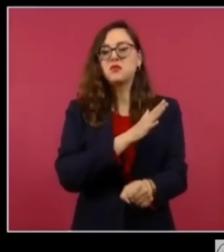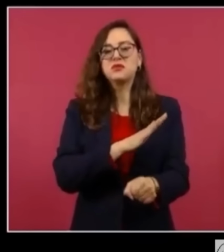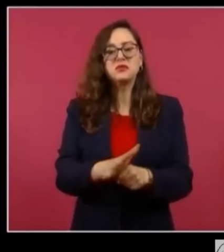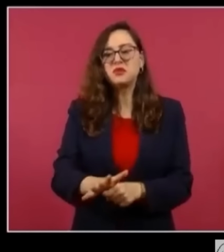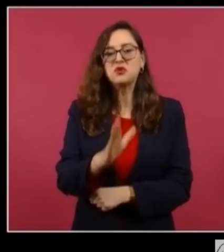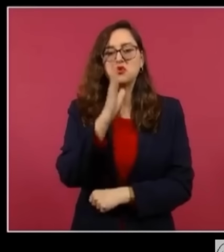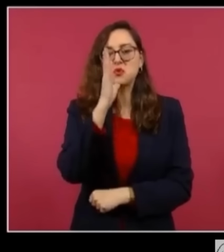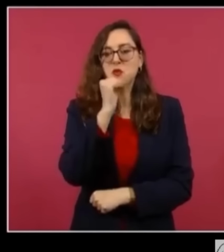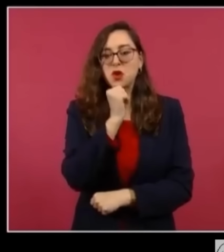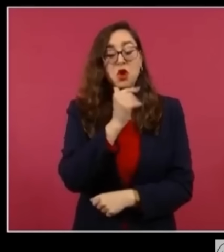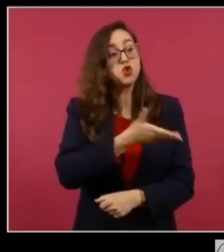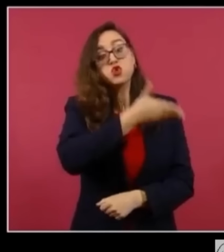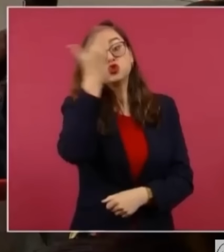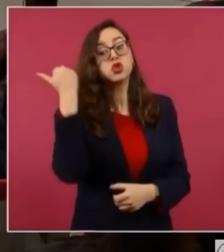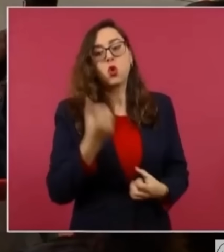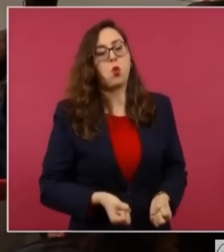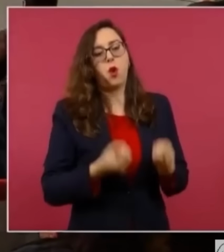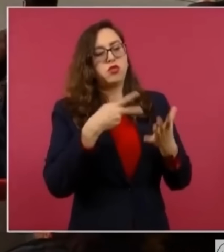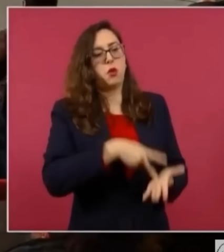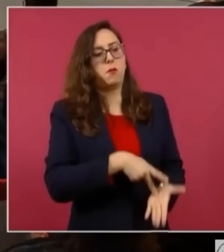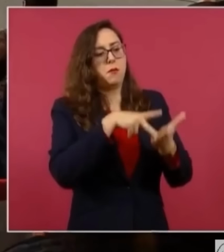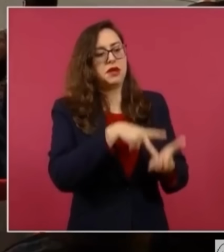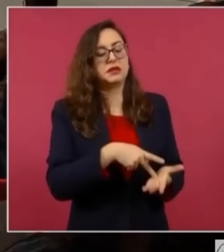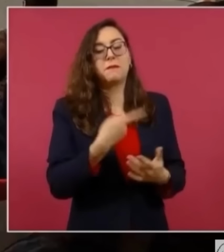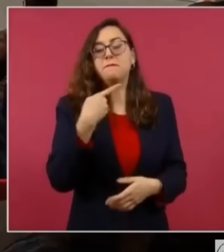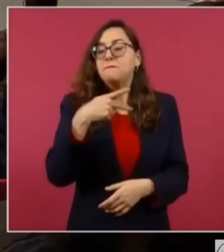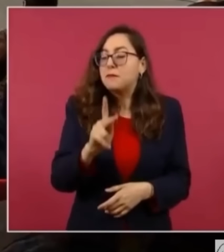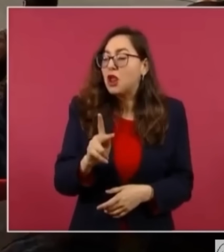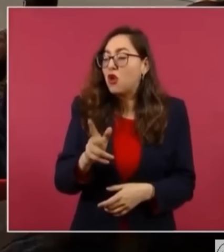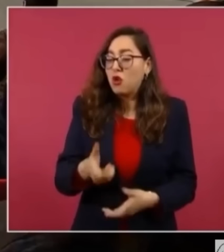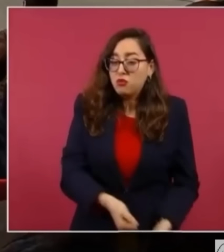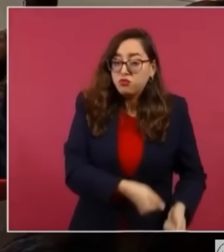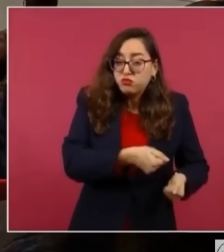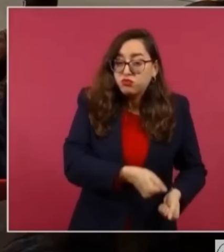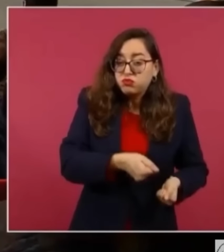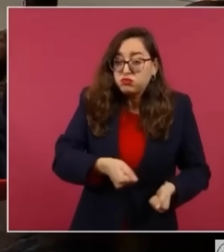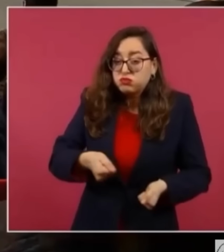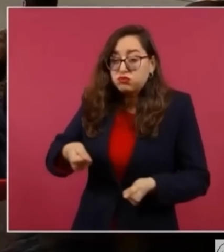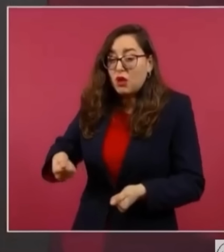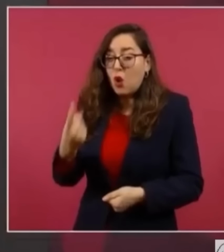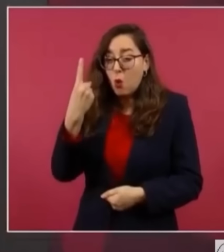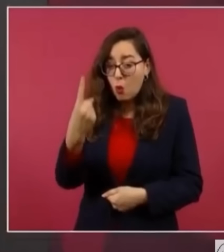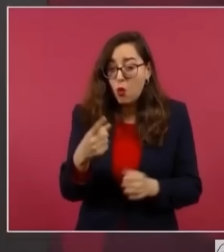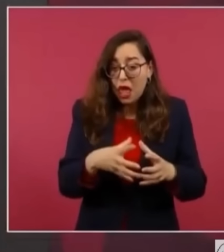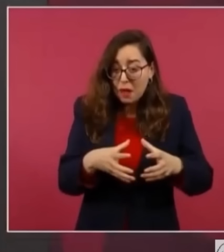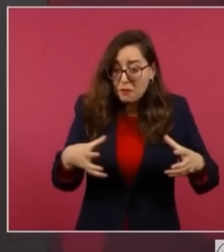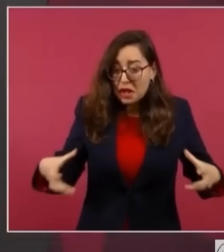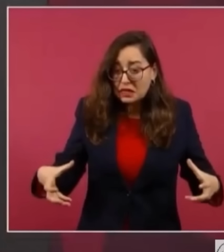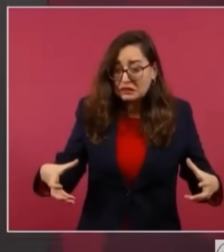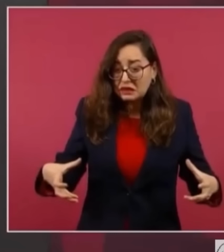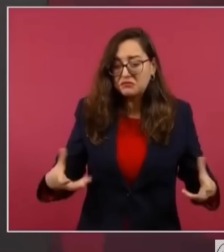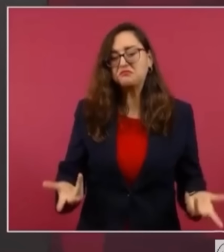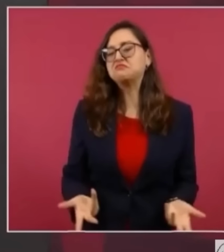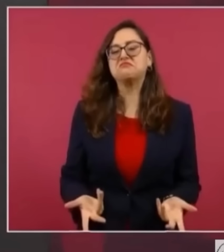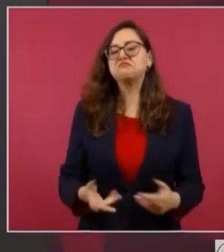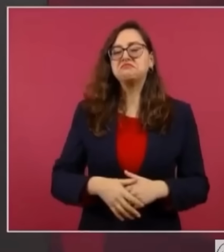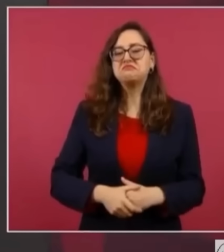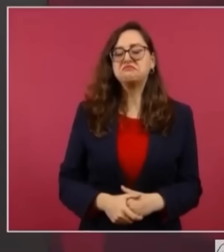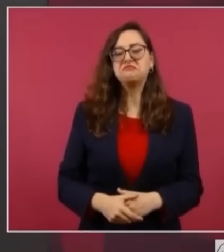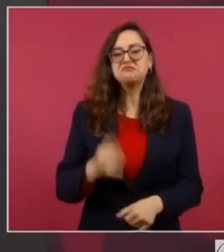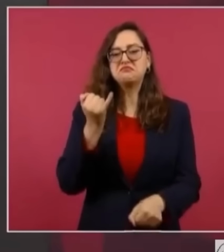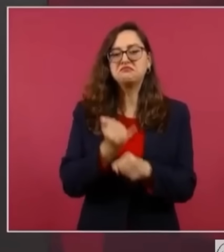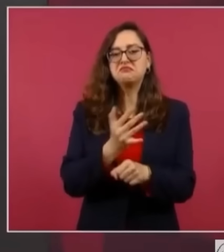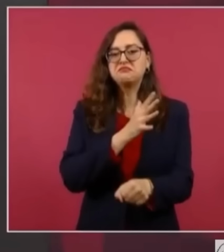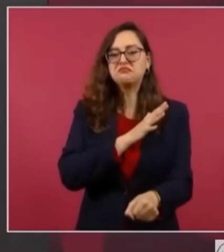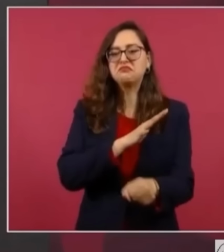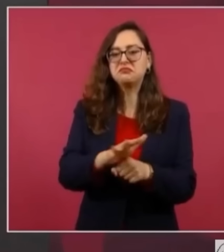cabe. O sea, pero no cabe. Sí, pero vamos, necesitas la maleta. 10,000 fajos de $100 cada uno en una maleta de gimnasio. Simplemente no cabe. Entonces,